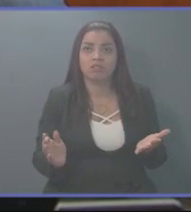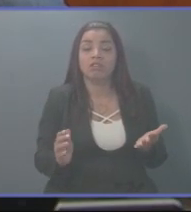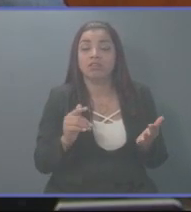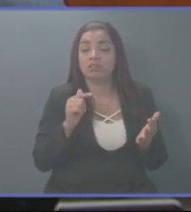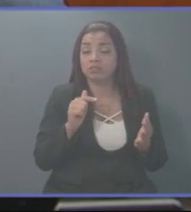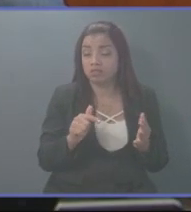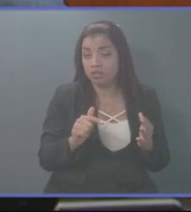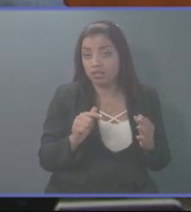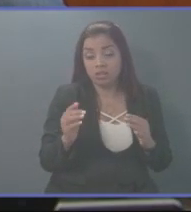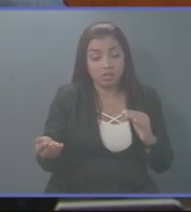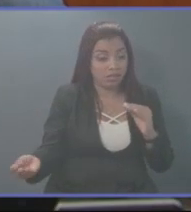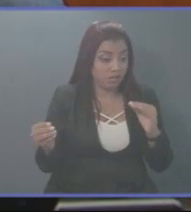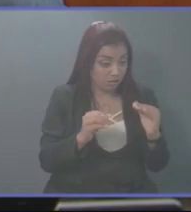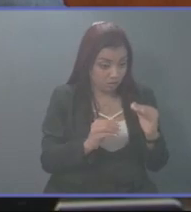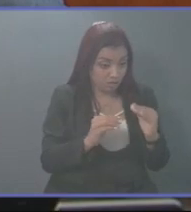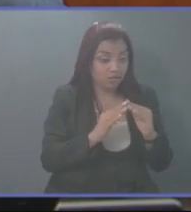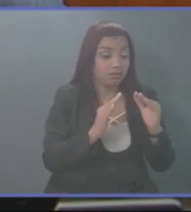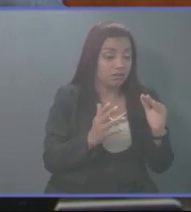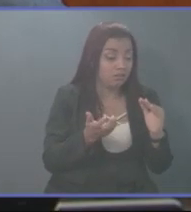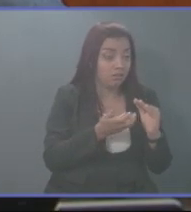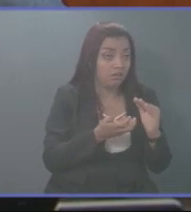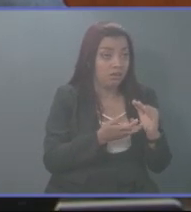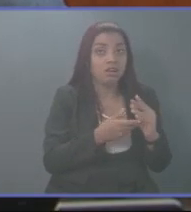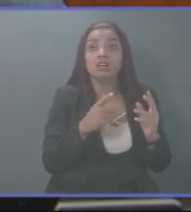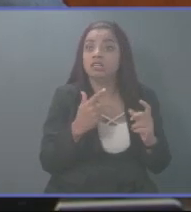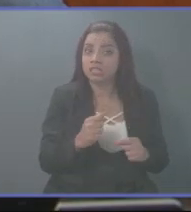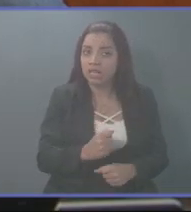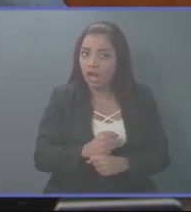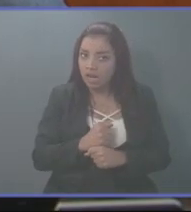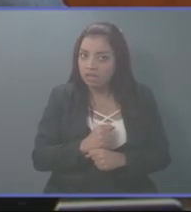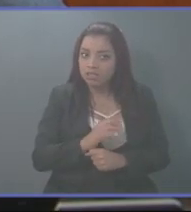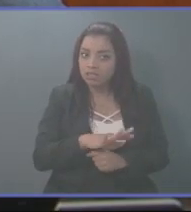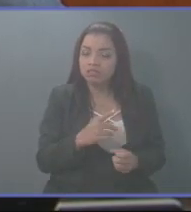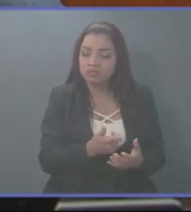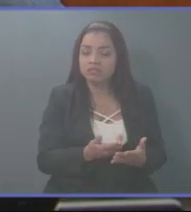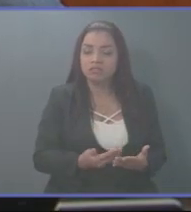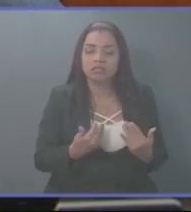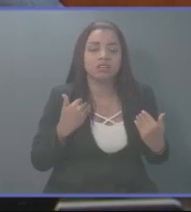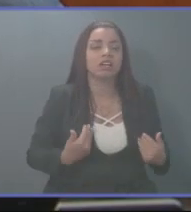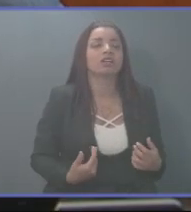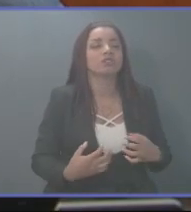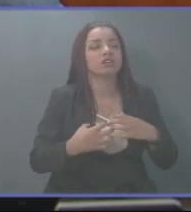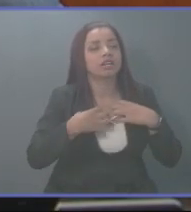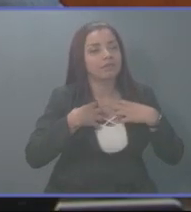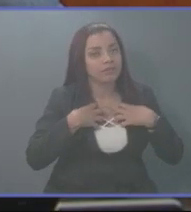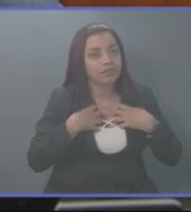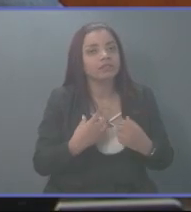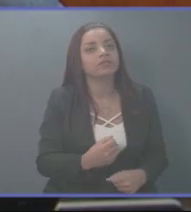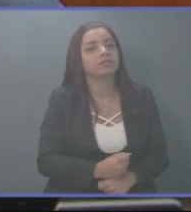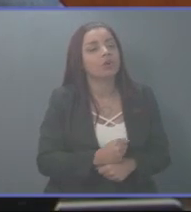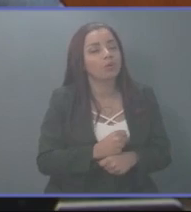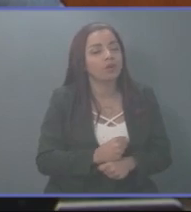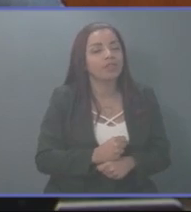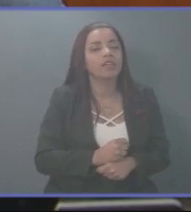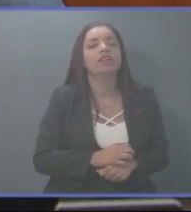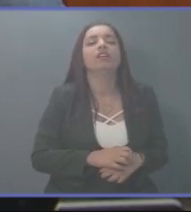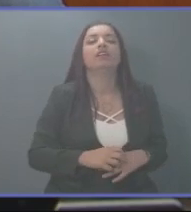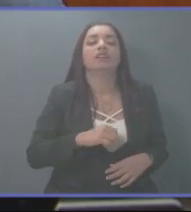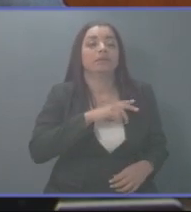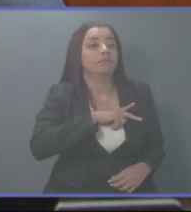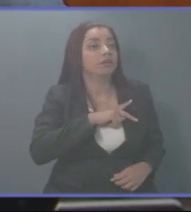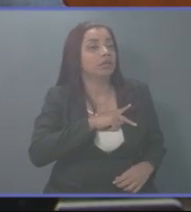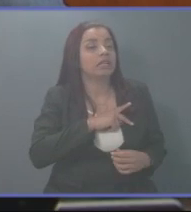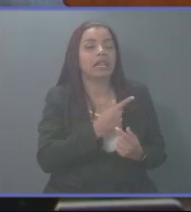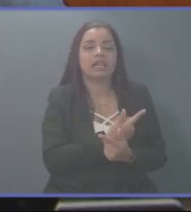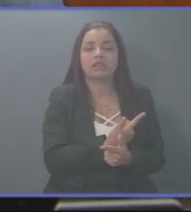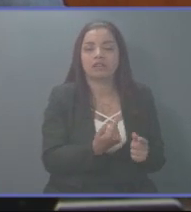casos las autoridades locales o competentes no puedan garantizar los derechos a la vida, la seguridad, la libertad personal o